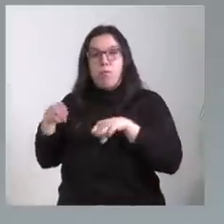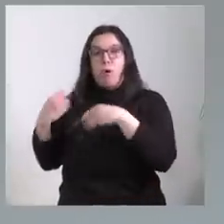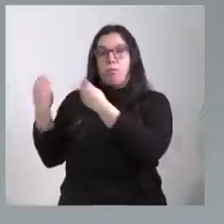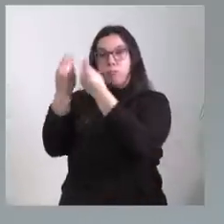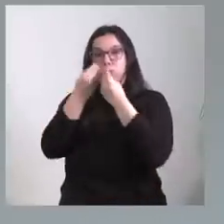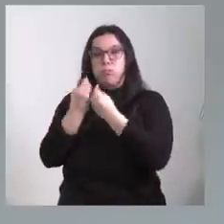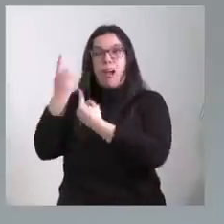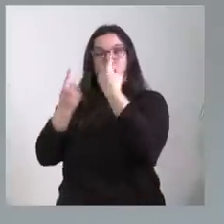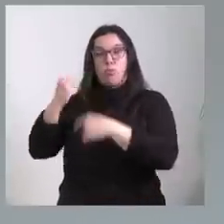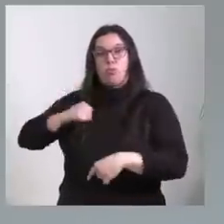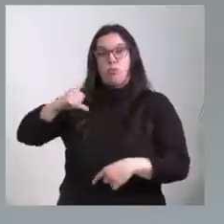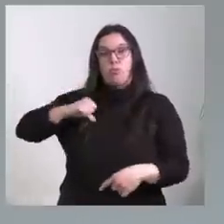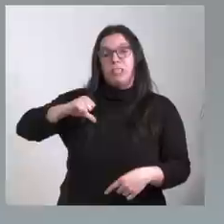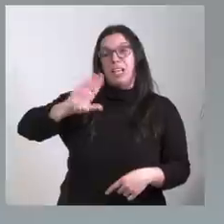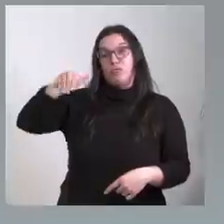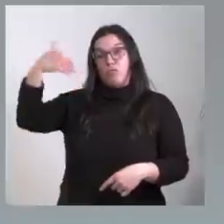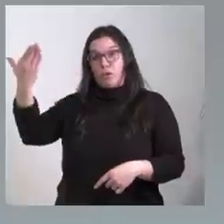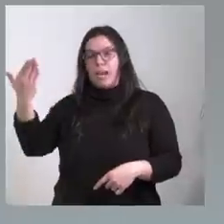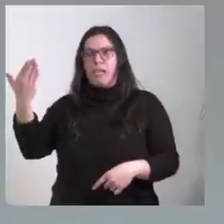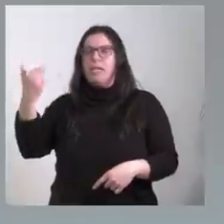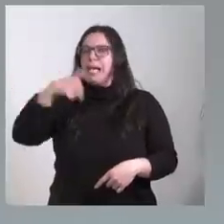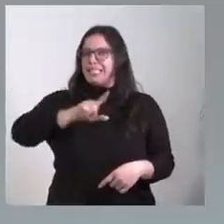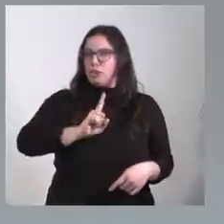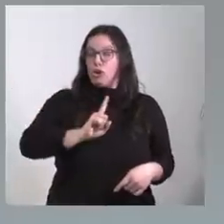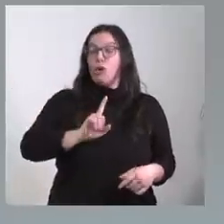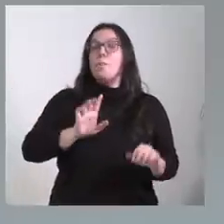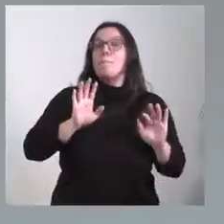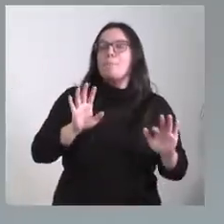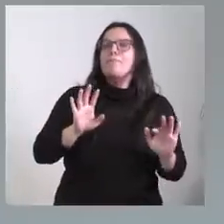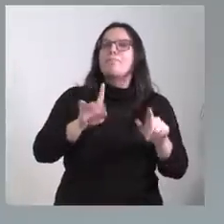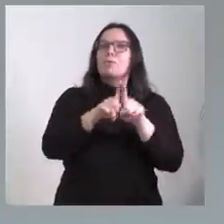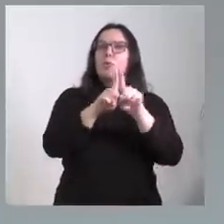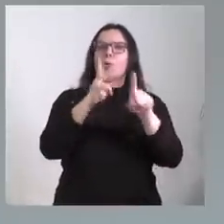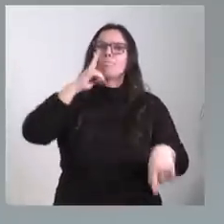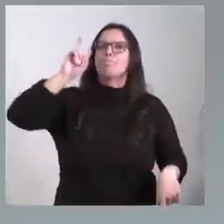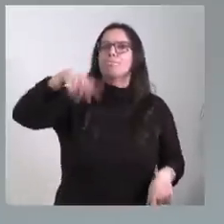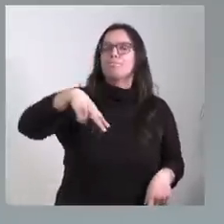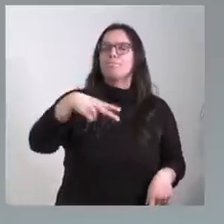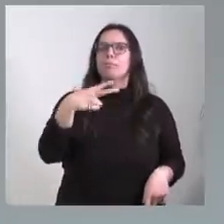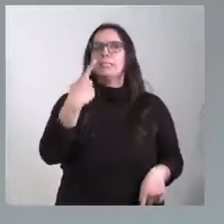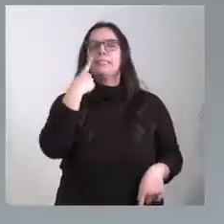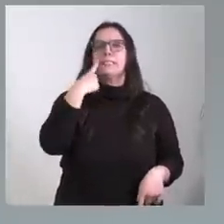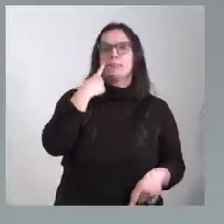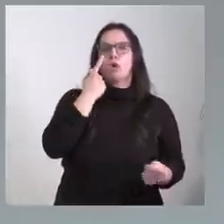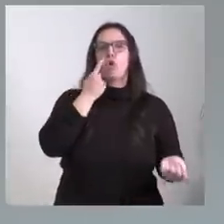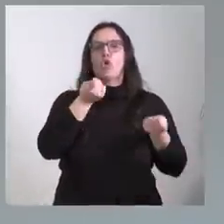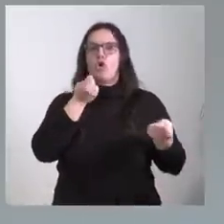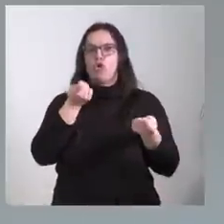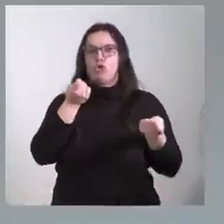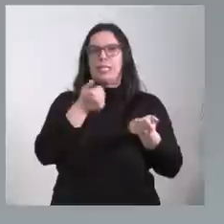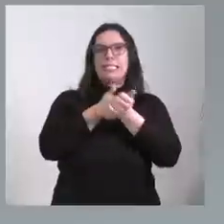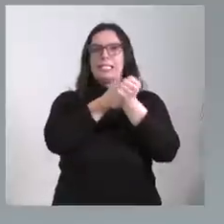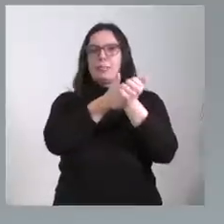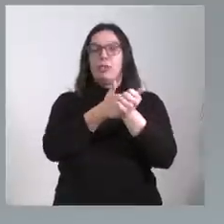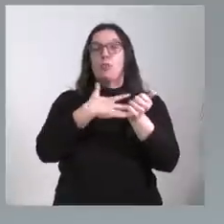en algunos hospitales fuera de nuestra comunidad Autónoma Pero esto no nos impide reconocer el hecho de que hay que estar muy atentos todavía no ha llegado quizá